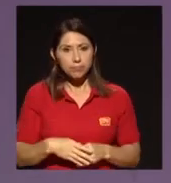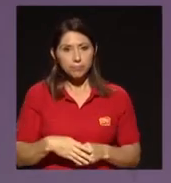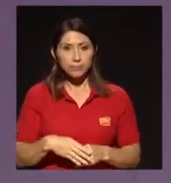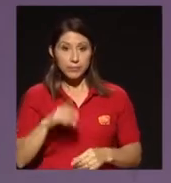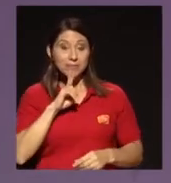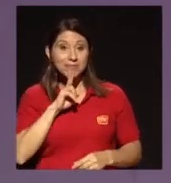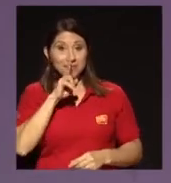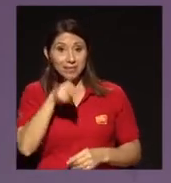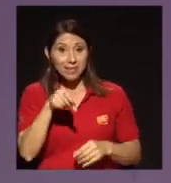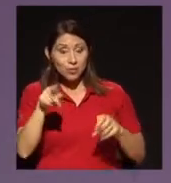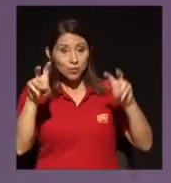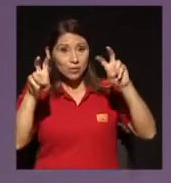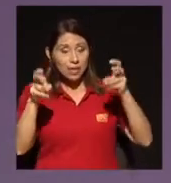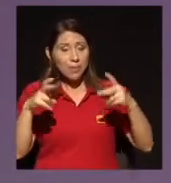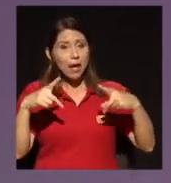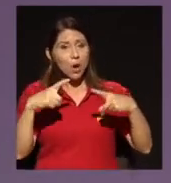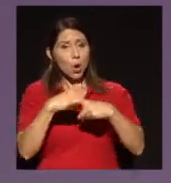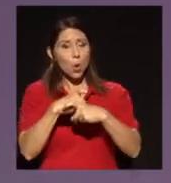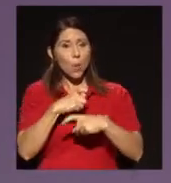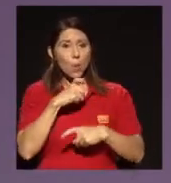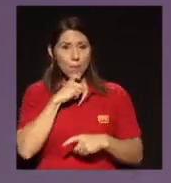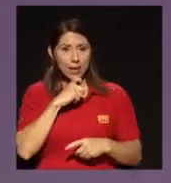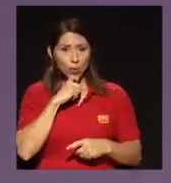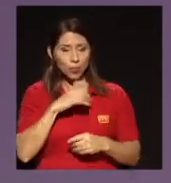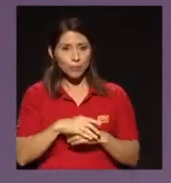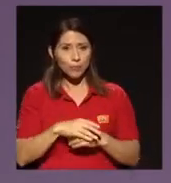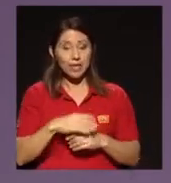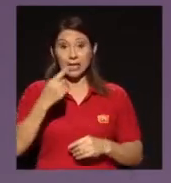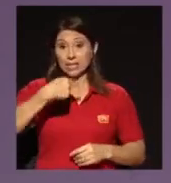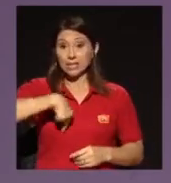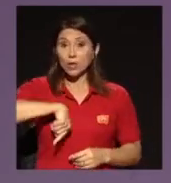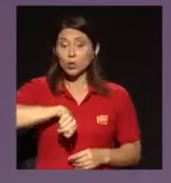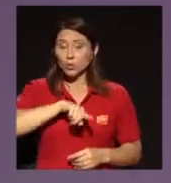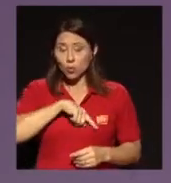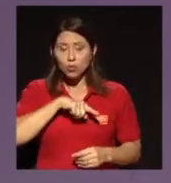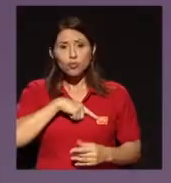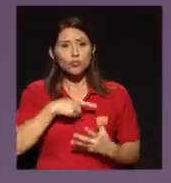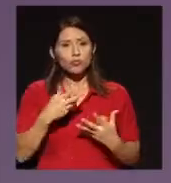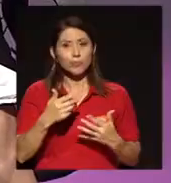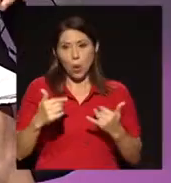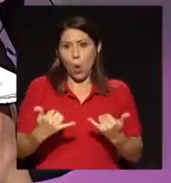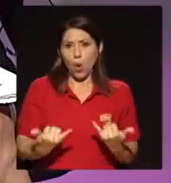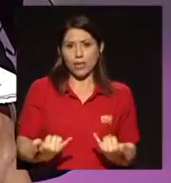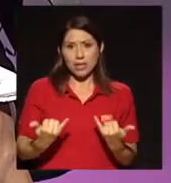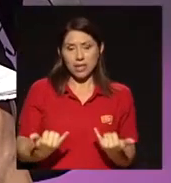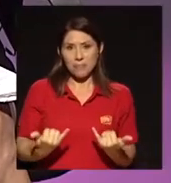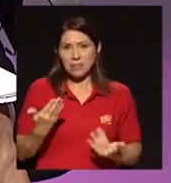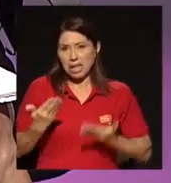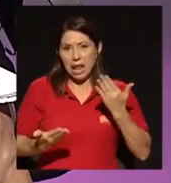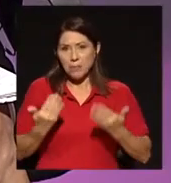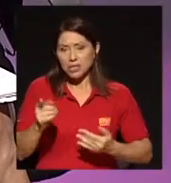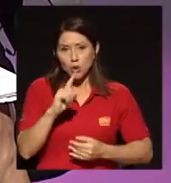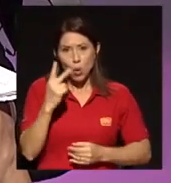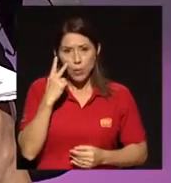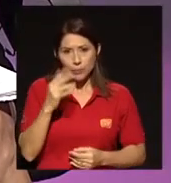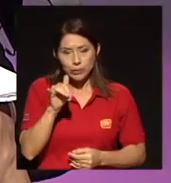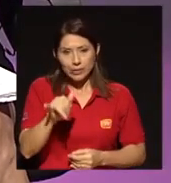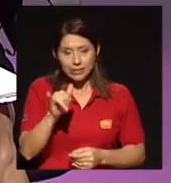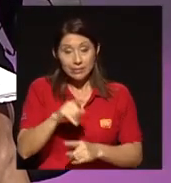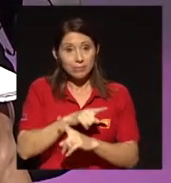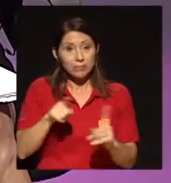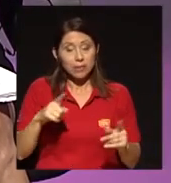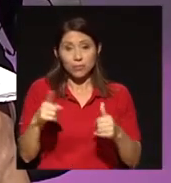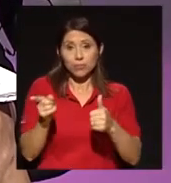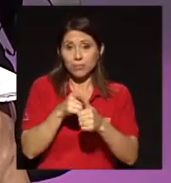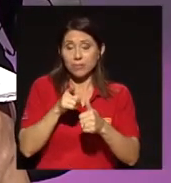verdad es que este es un tema complejo, ¿verdad? Uh-huh. Si nos posicionamos, digamos, hoy día, quizás no lo vemos tan así. Pero lo